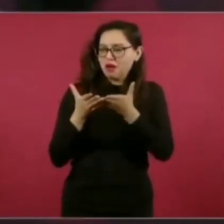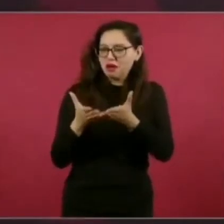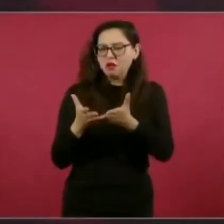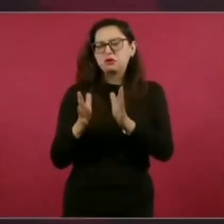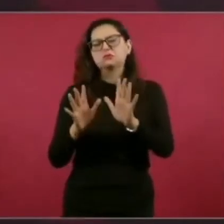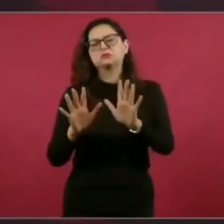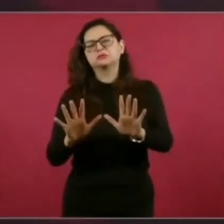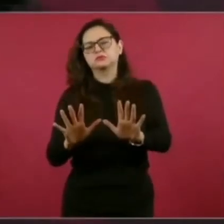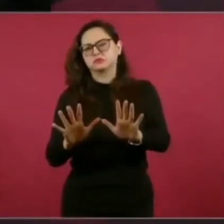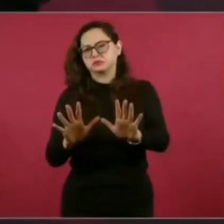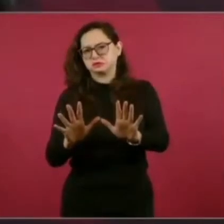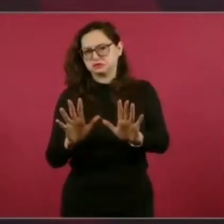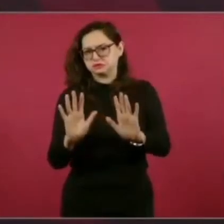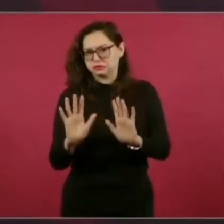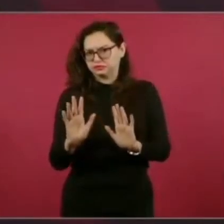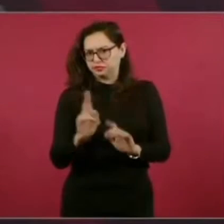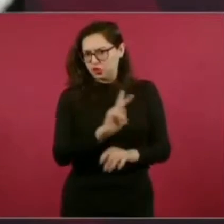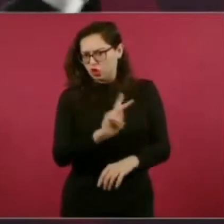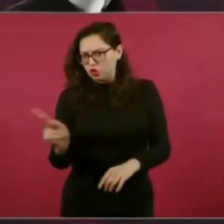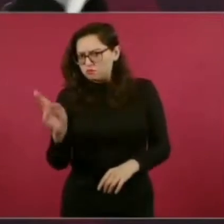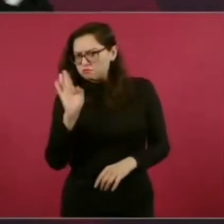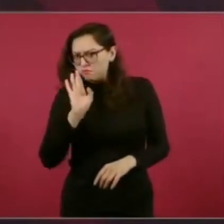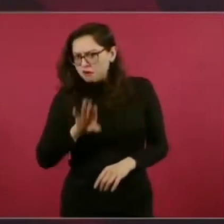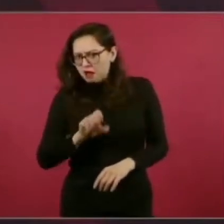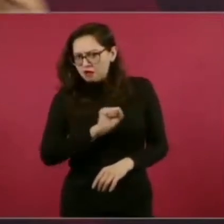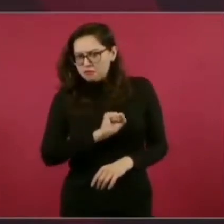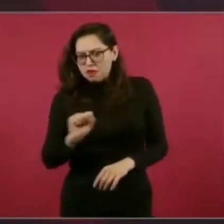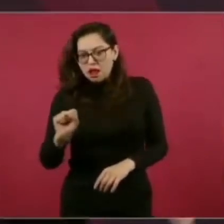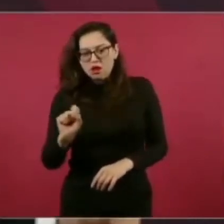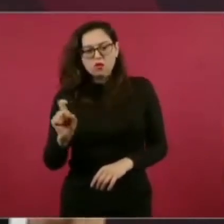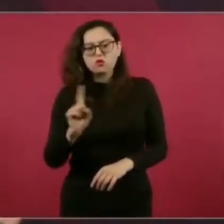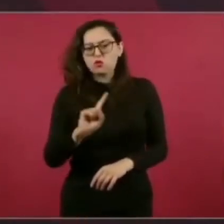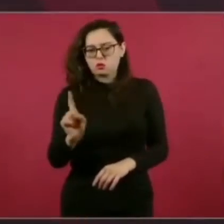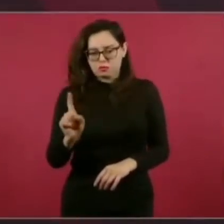Nada más es para que se mida.